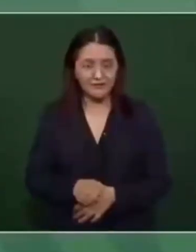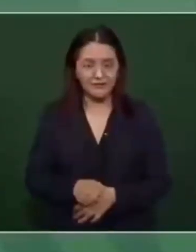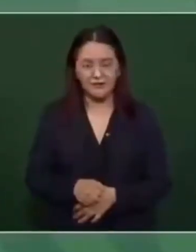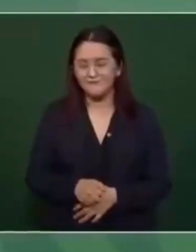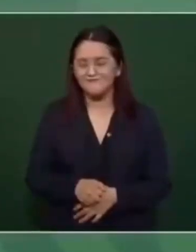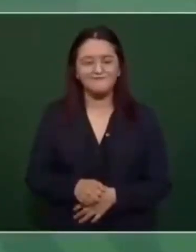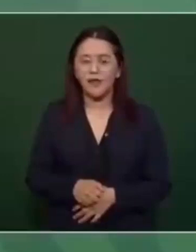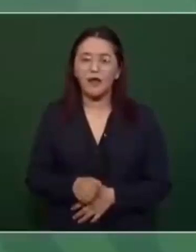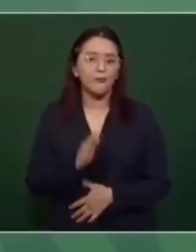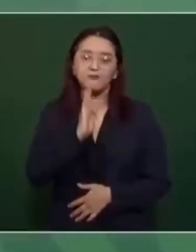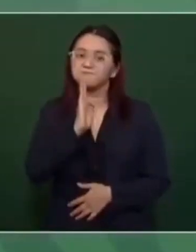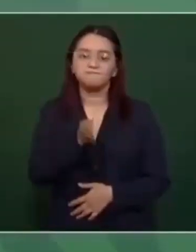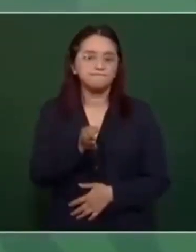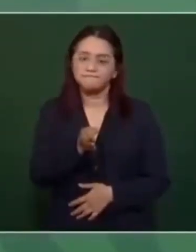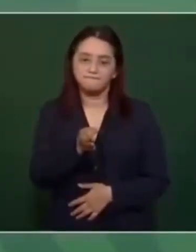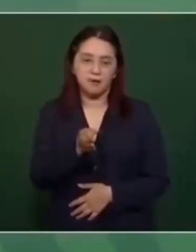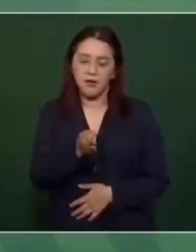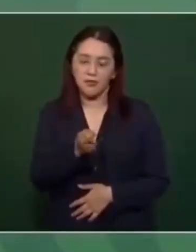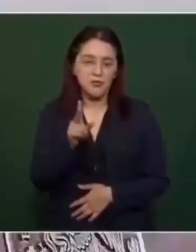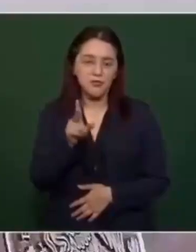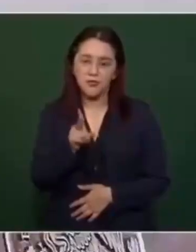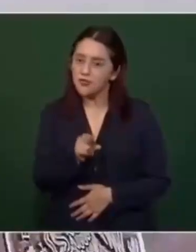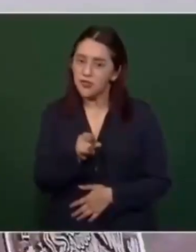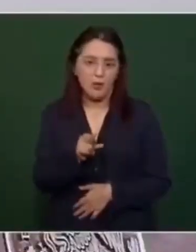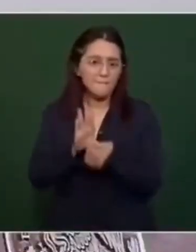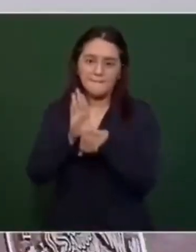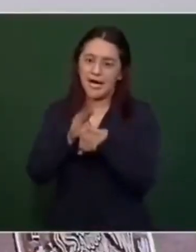No lo vamos a permitir. Además,